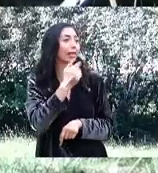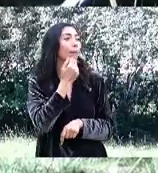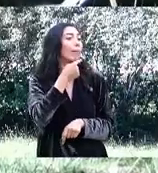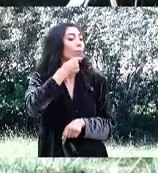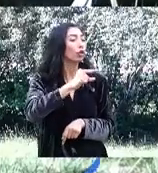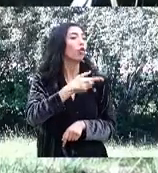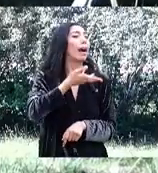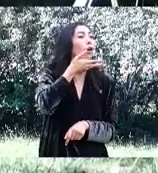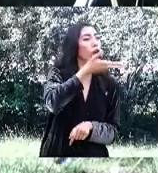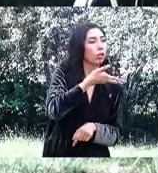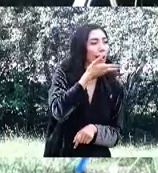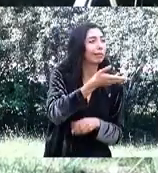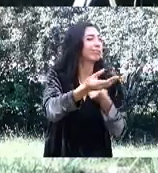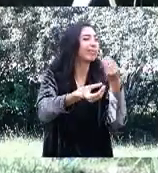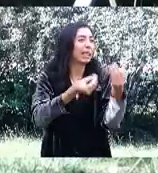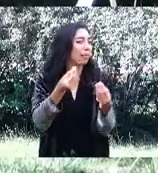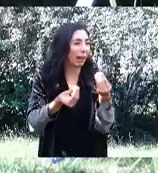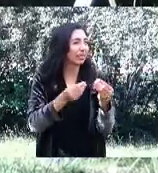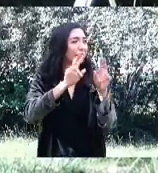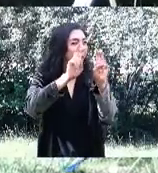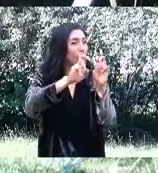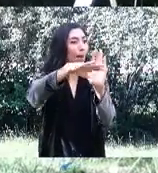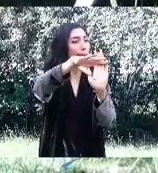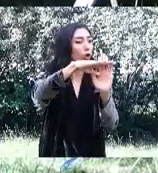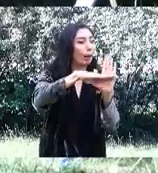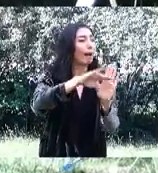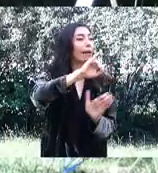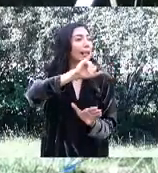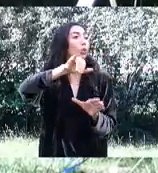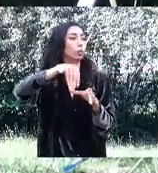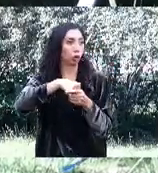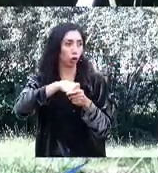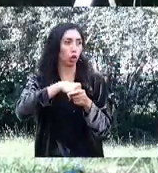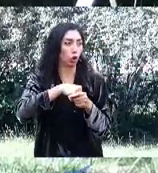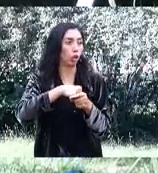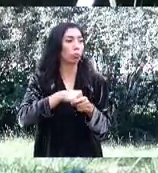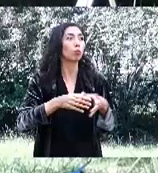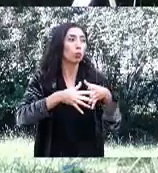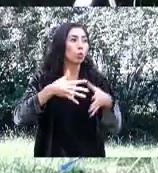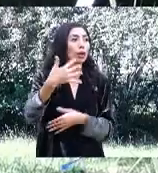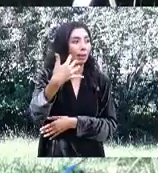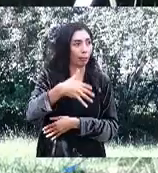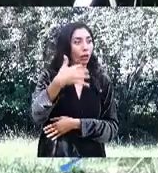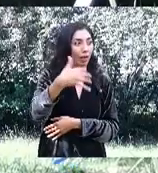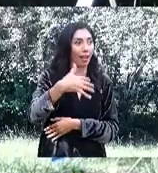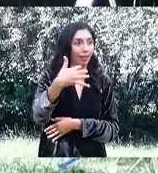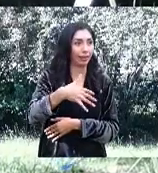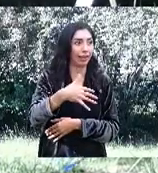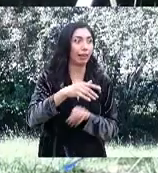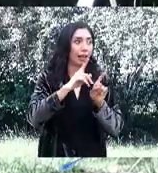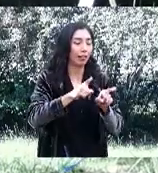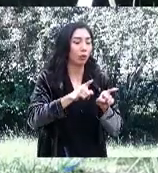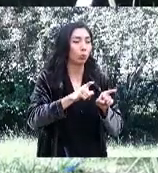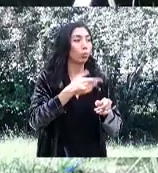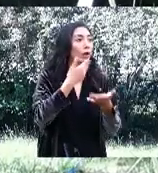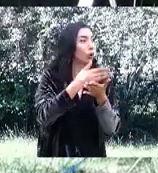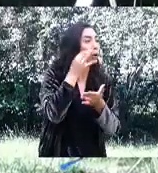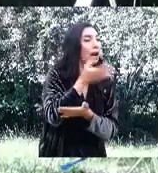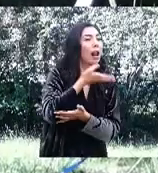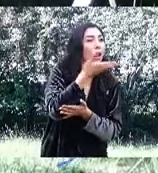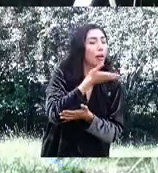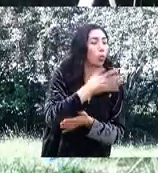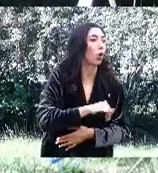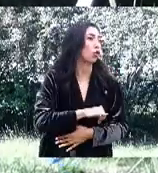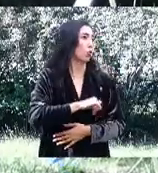lo que ha pasado con con respecto al programa de inclusión que también ha sido muy importante y nos tiene que llenar de orgullo que acá